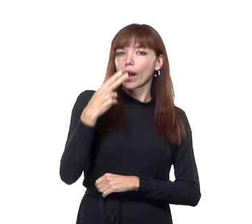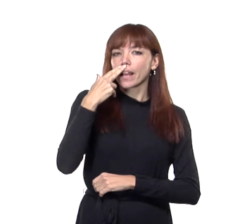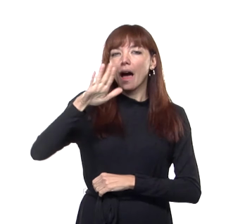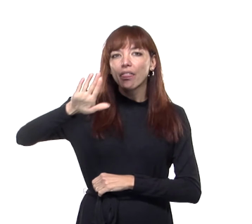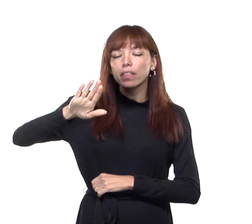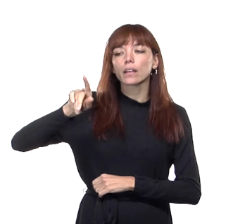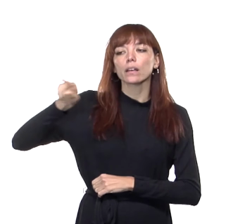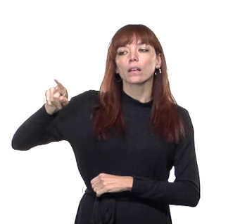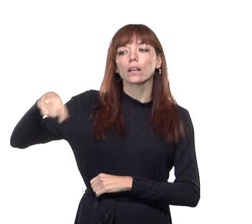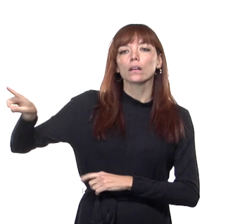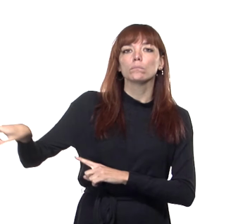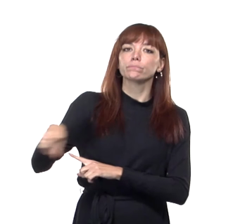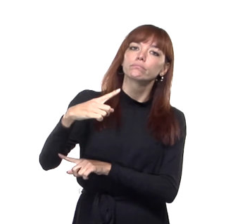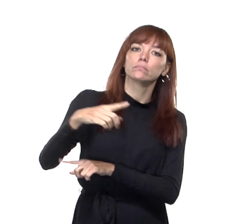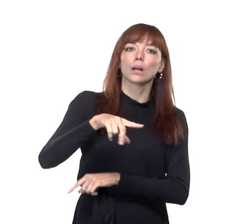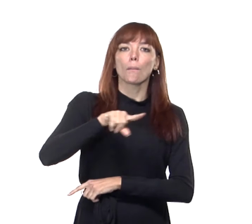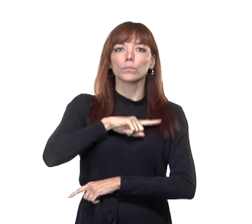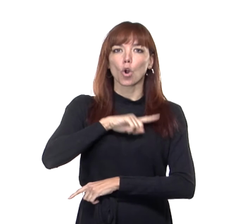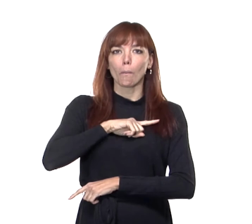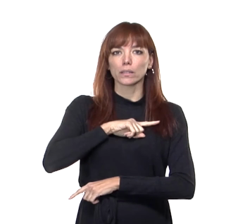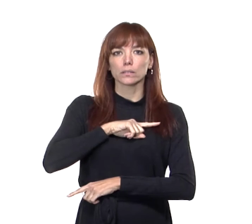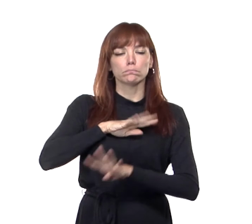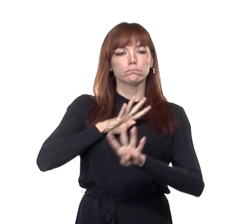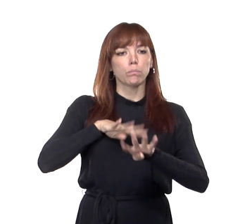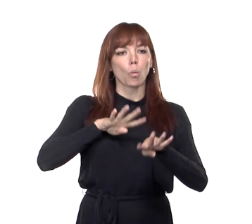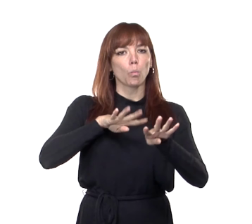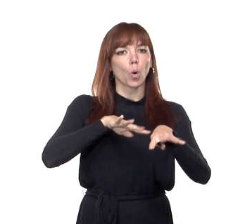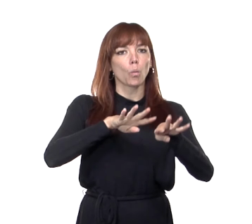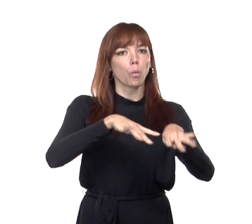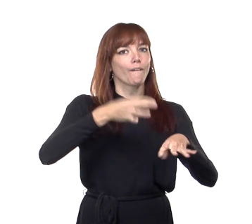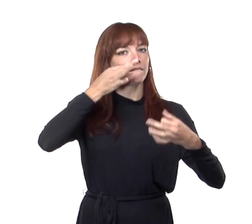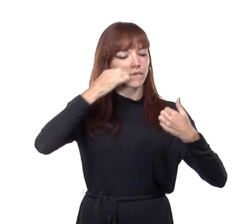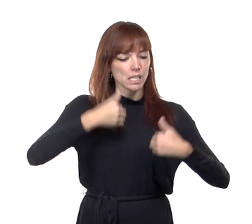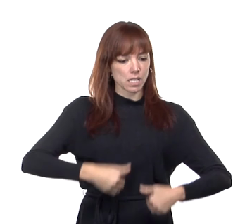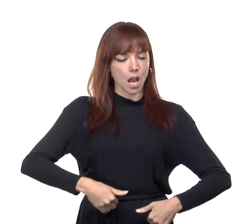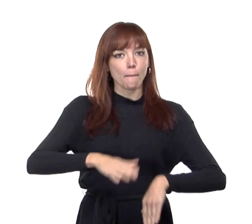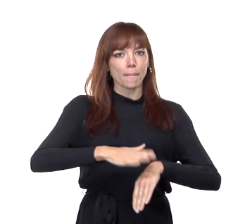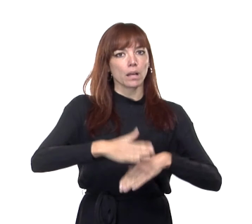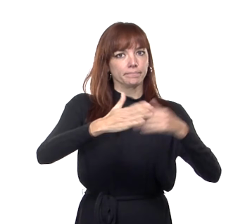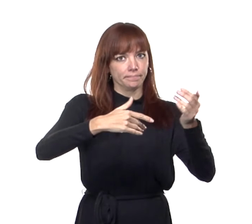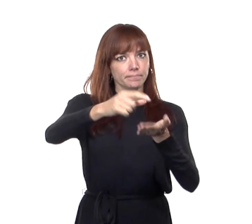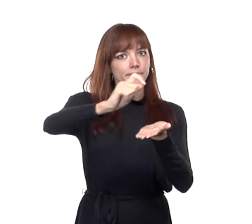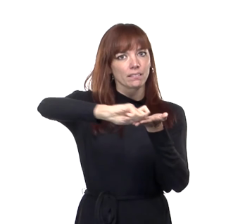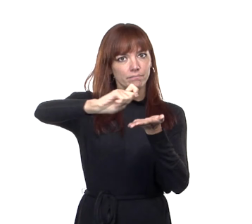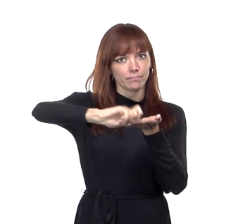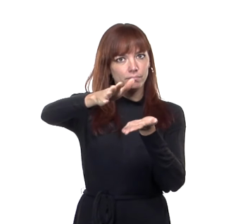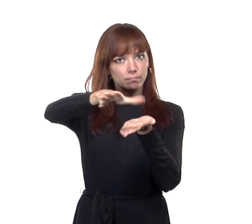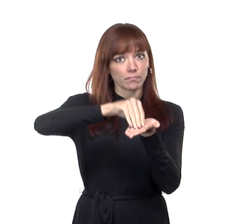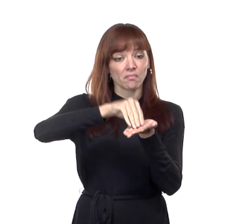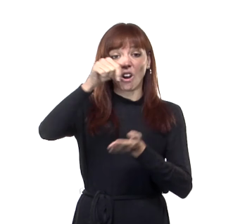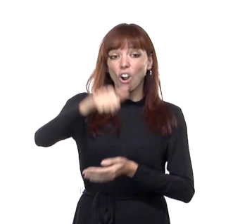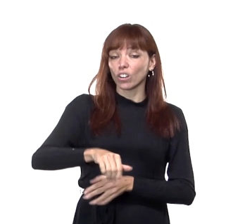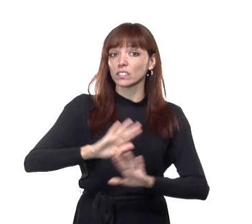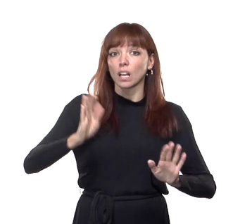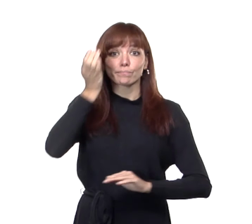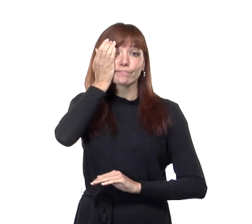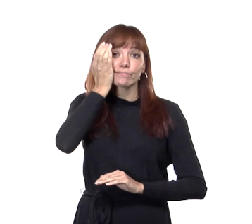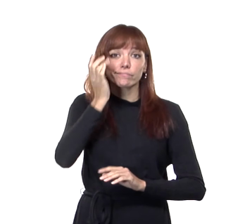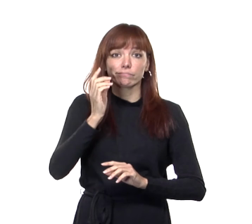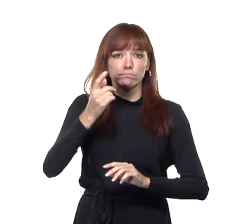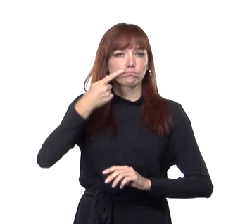que mandar tropas físicamente a un país para tener sus datos pero hoy hace falta un buen hacker y eso hace